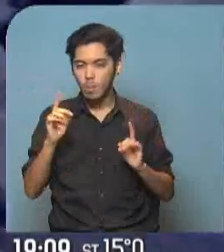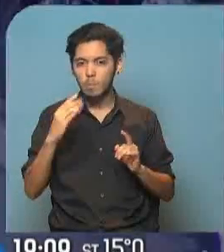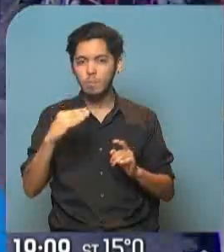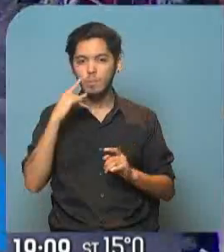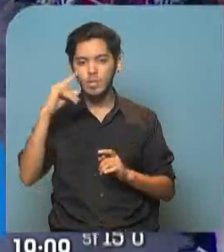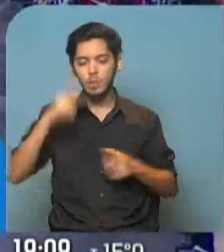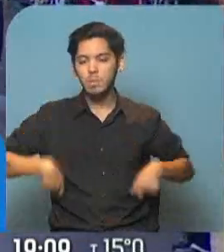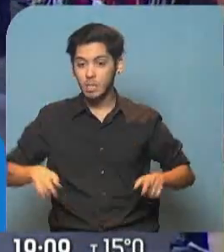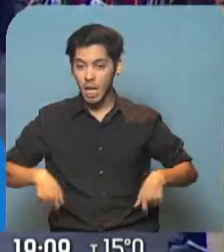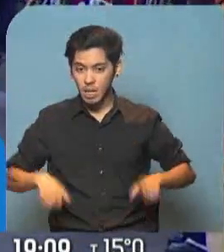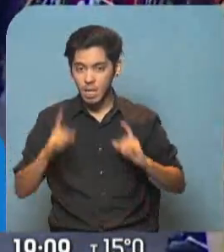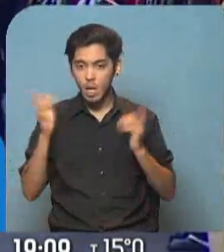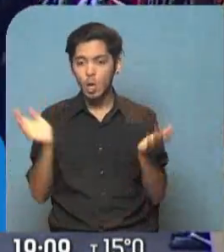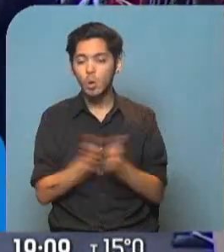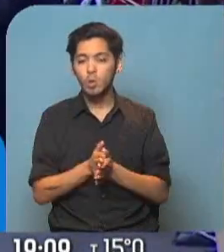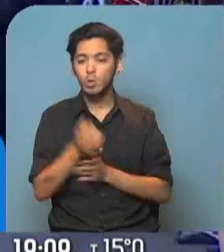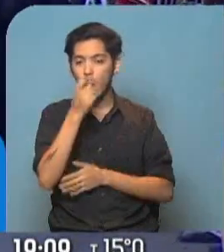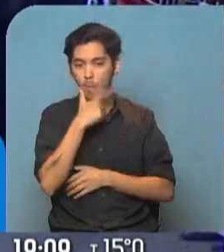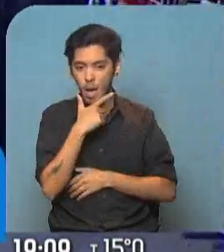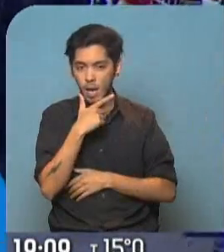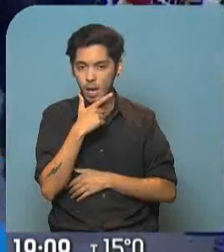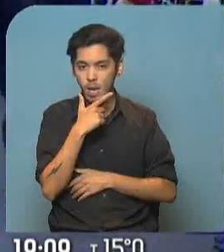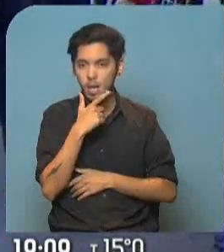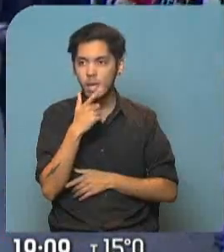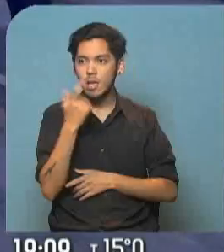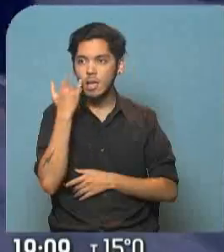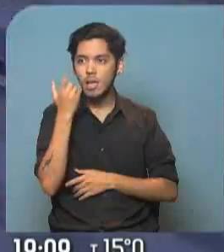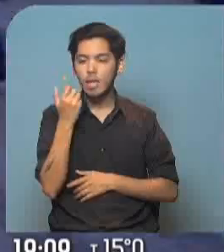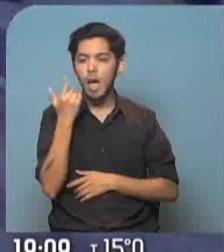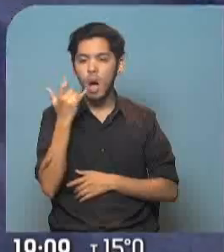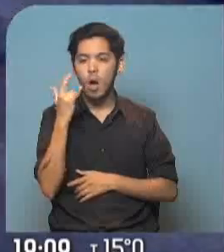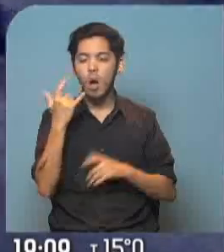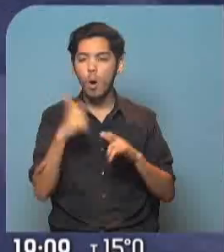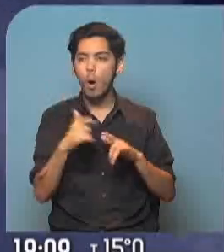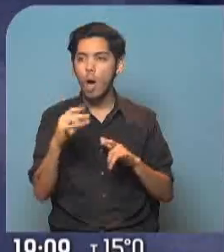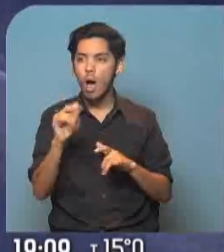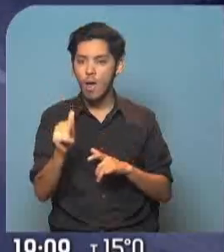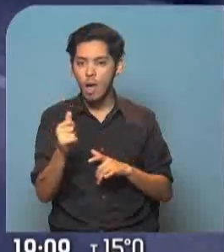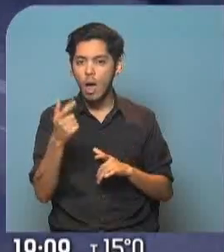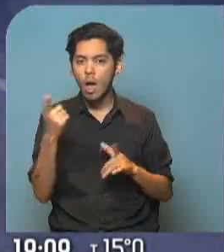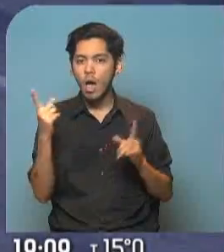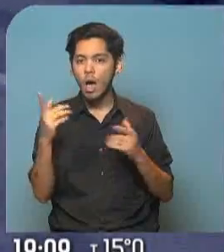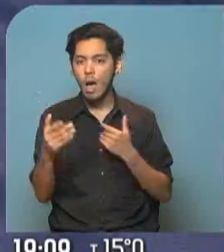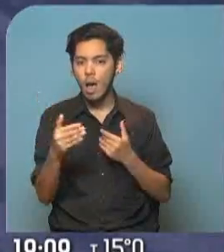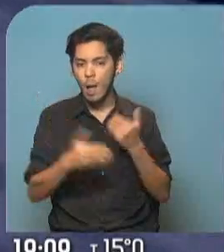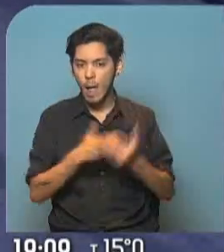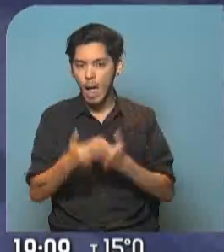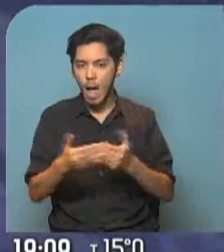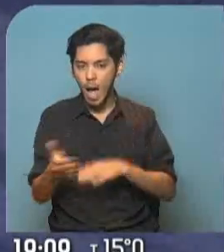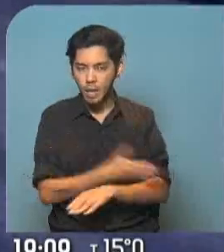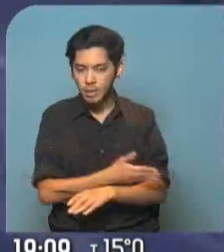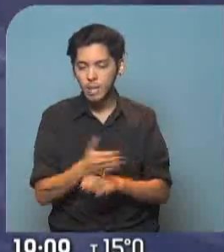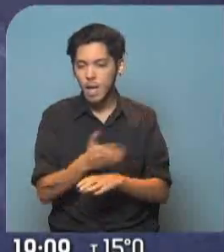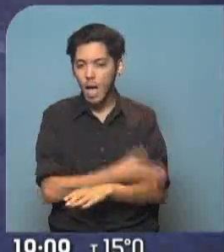Michetti encabezando junto a Mauricio Macri y a Juliana Aguada todo lo que fueron los pasos previos a llegar a